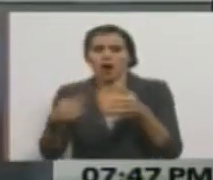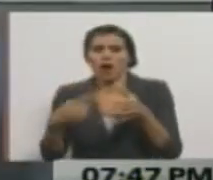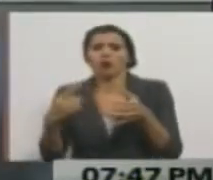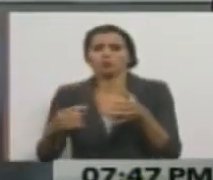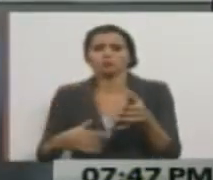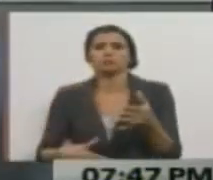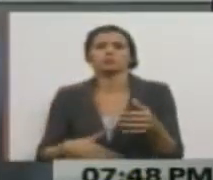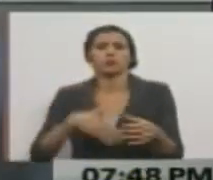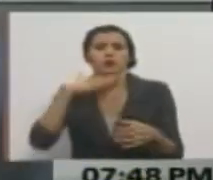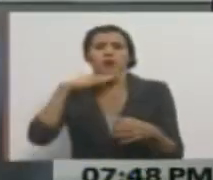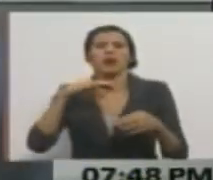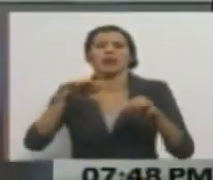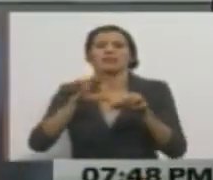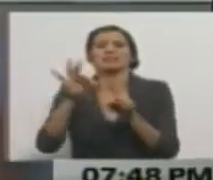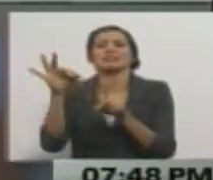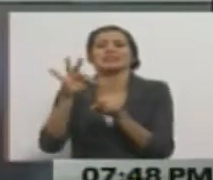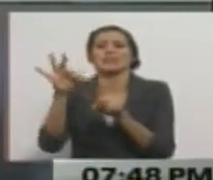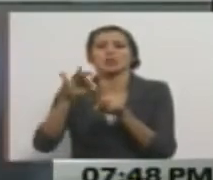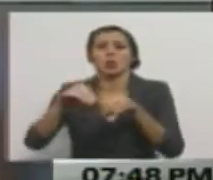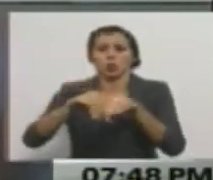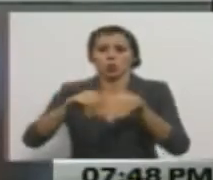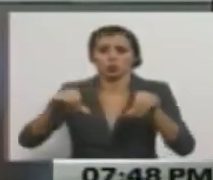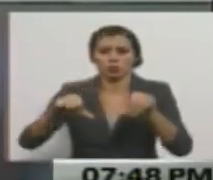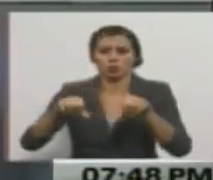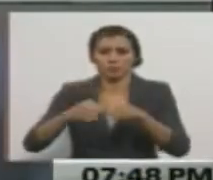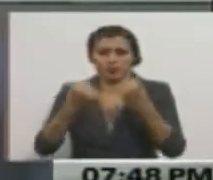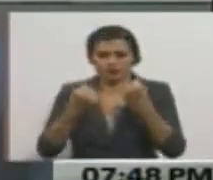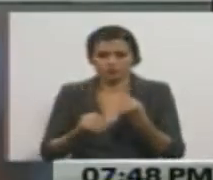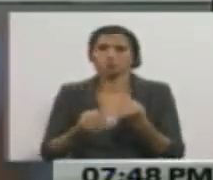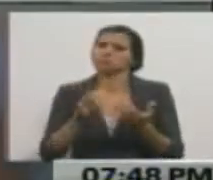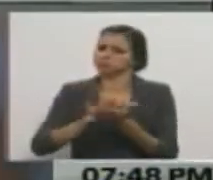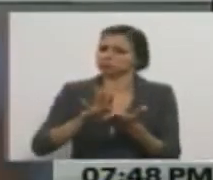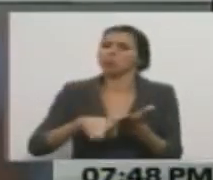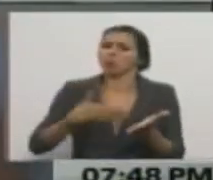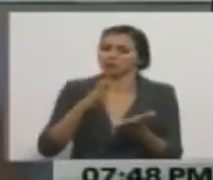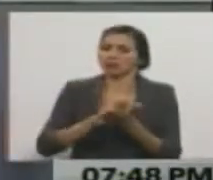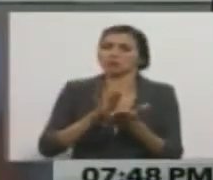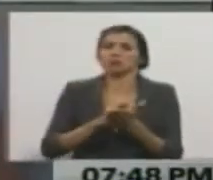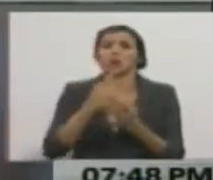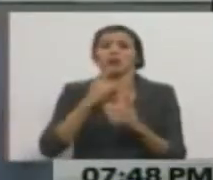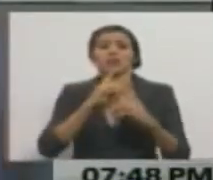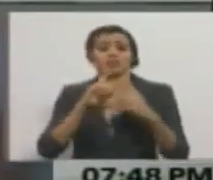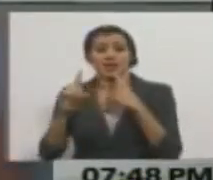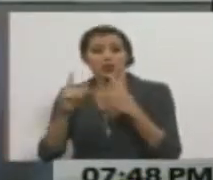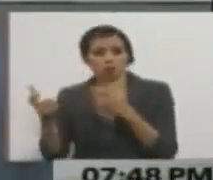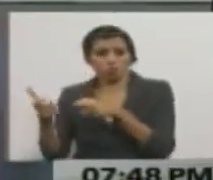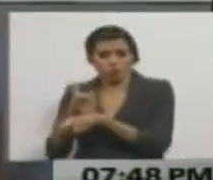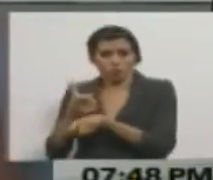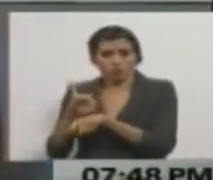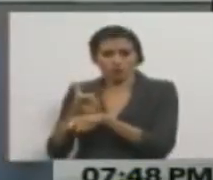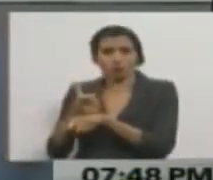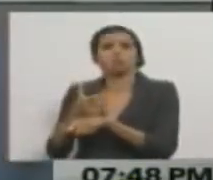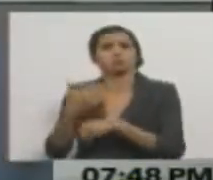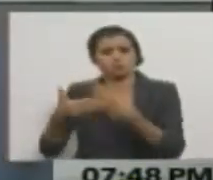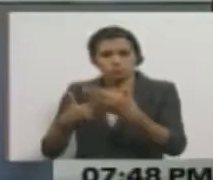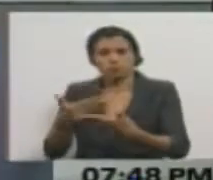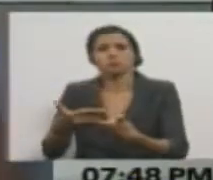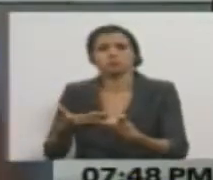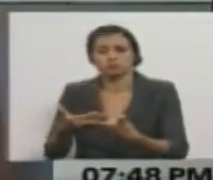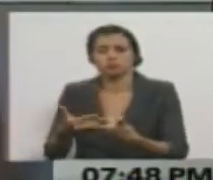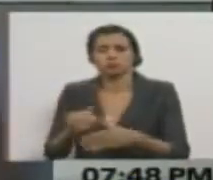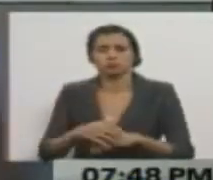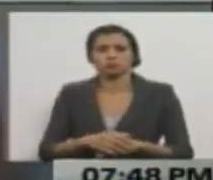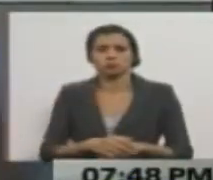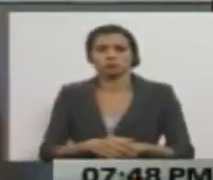suficiente trigo para estar tranquilos y afirmó que a través del diálogo con el gobierno se ha avanzado en la